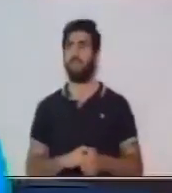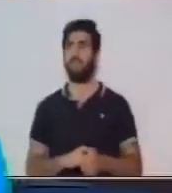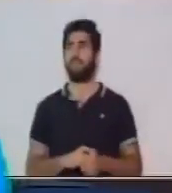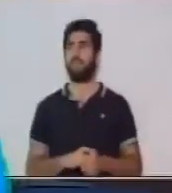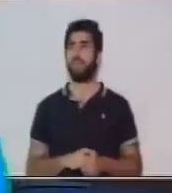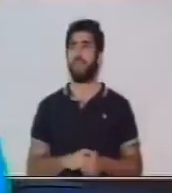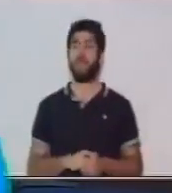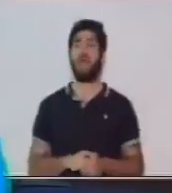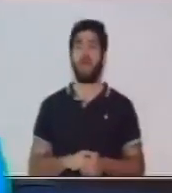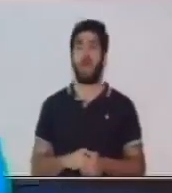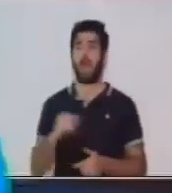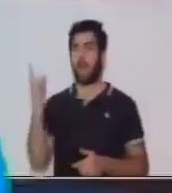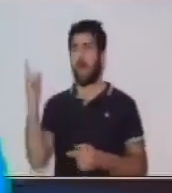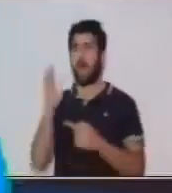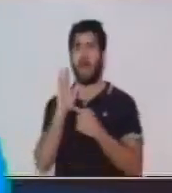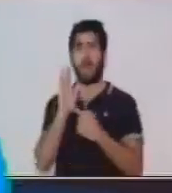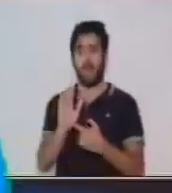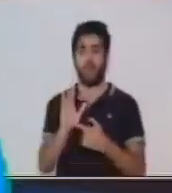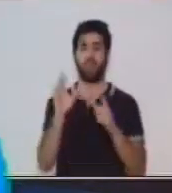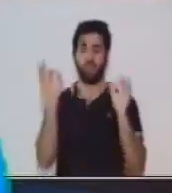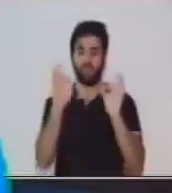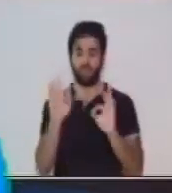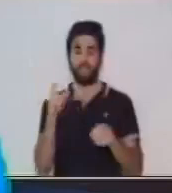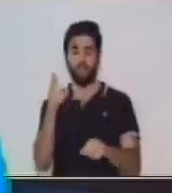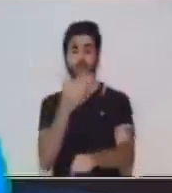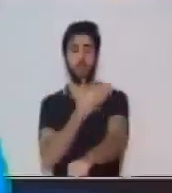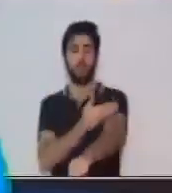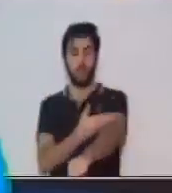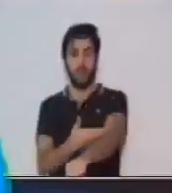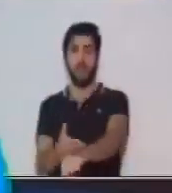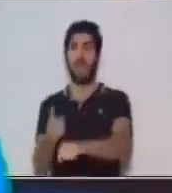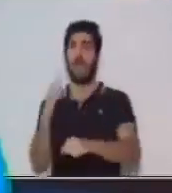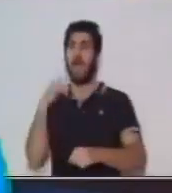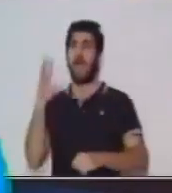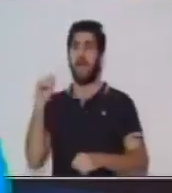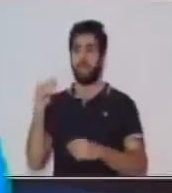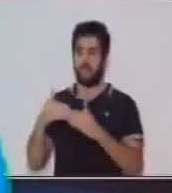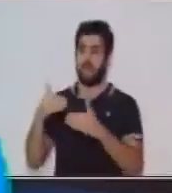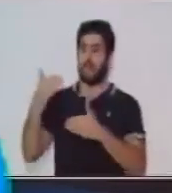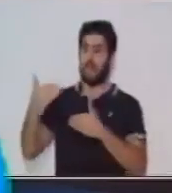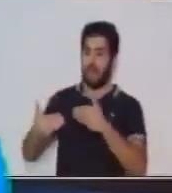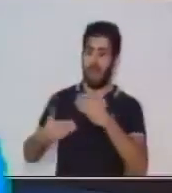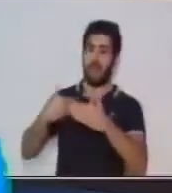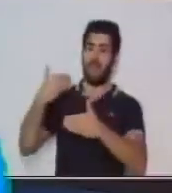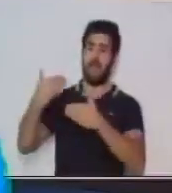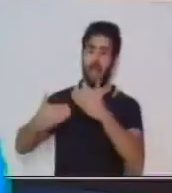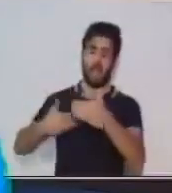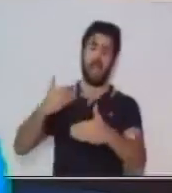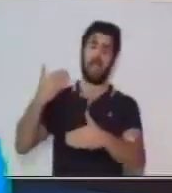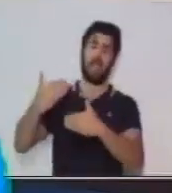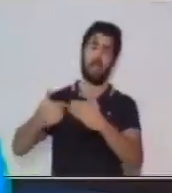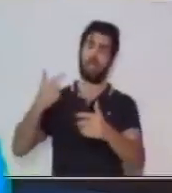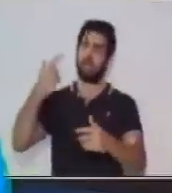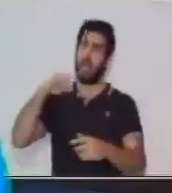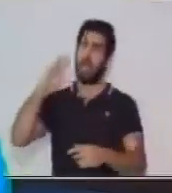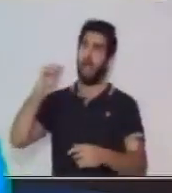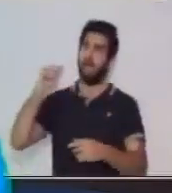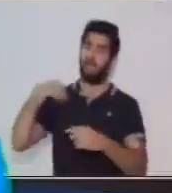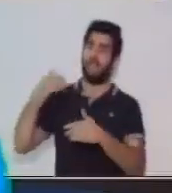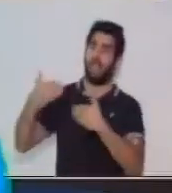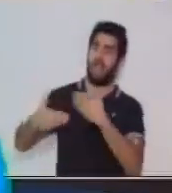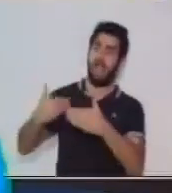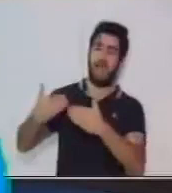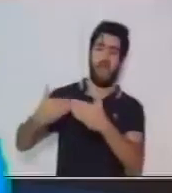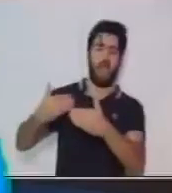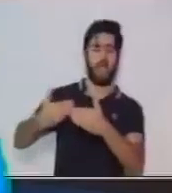que se han transmitido de forma oral de generación en generación. ¿No te ha pasado últimamente que